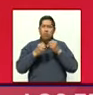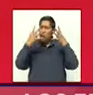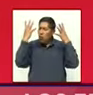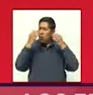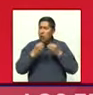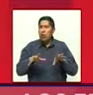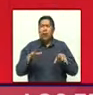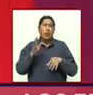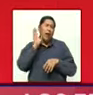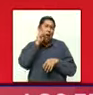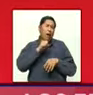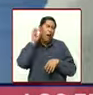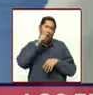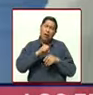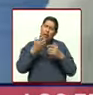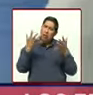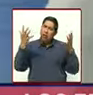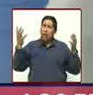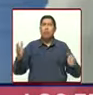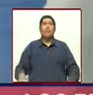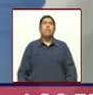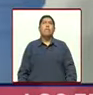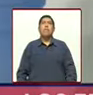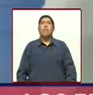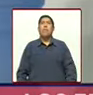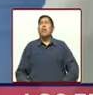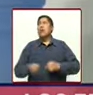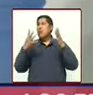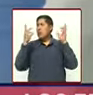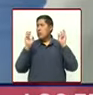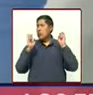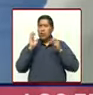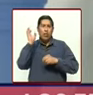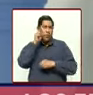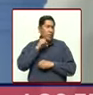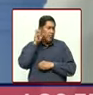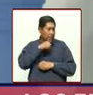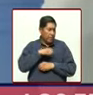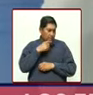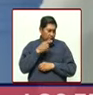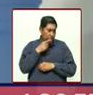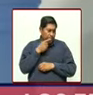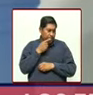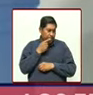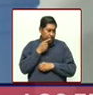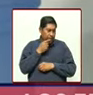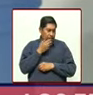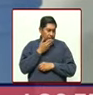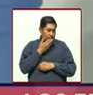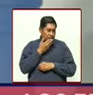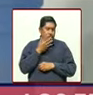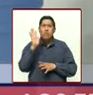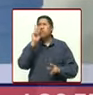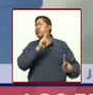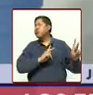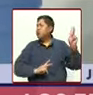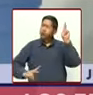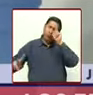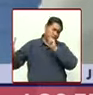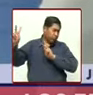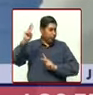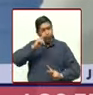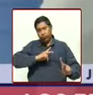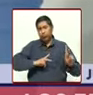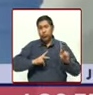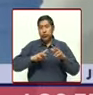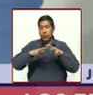grandes pérdidas. En cuanto al tema de la apicultura, ya les decía, más que todo la preocupación es porque